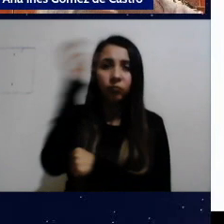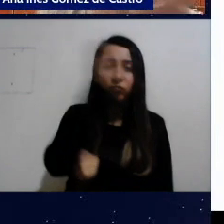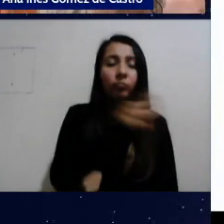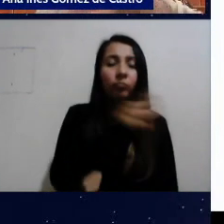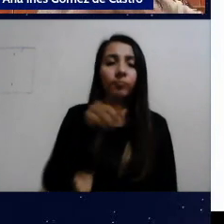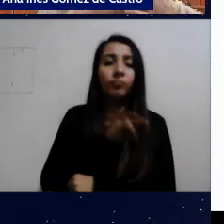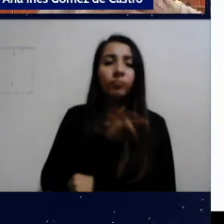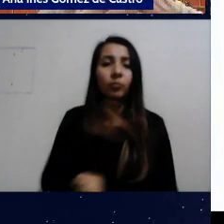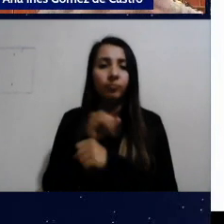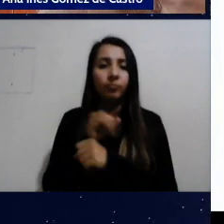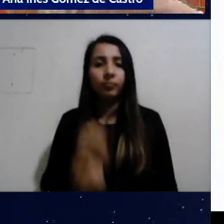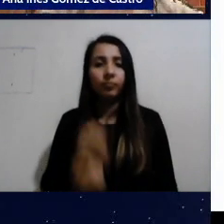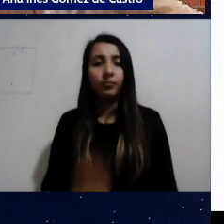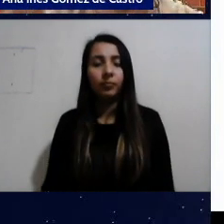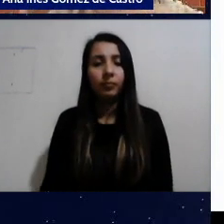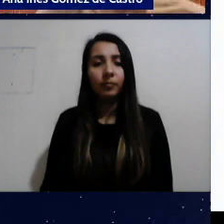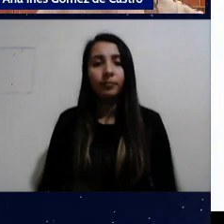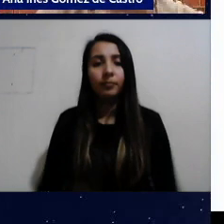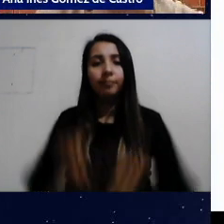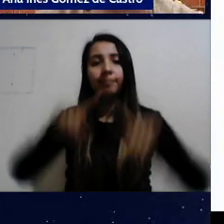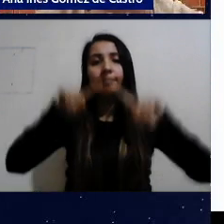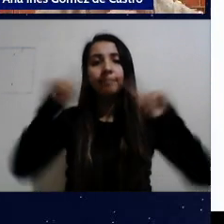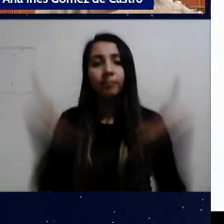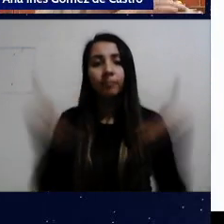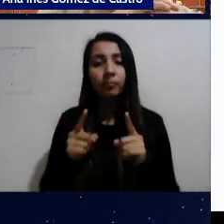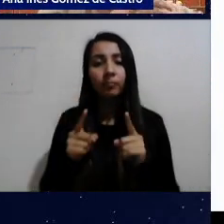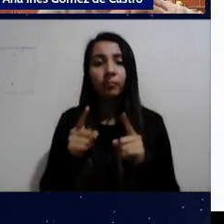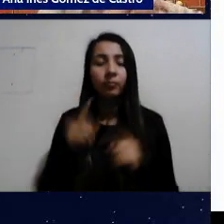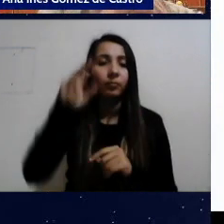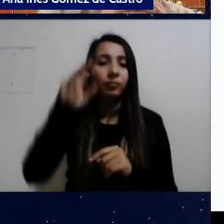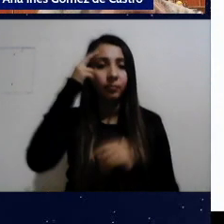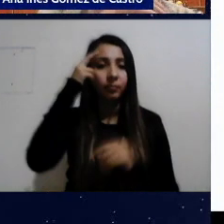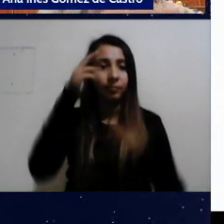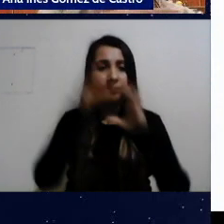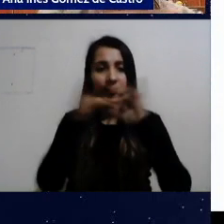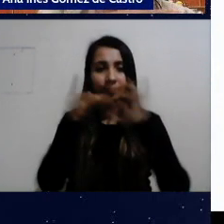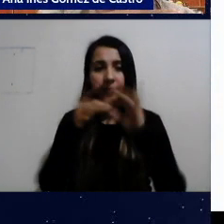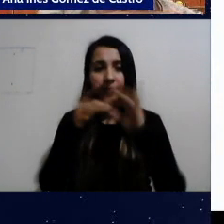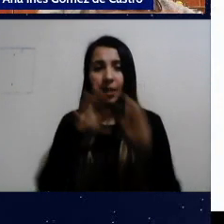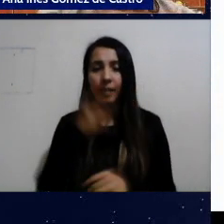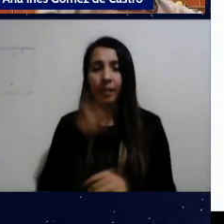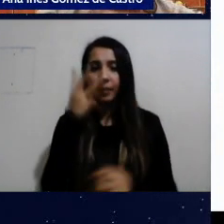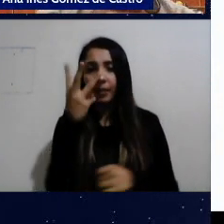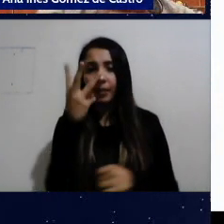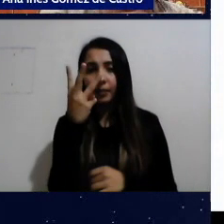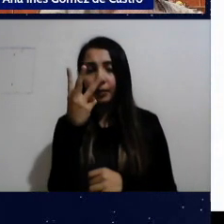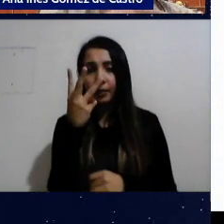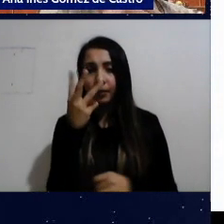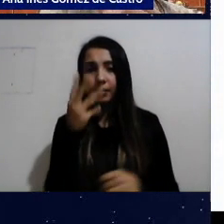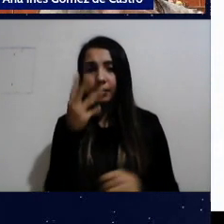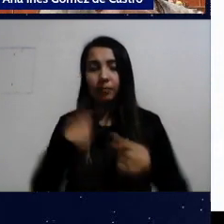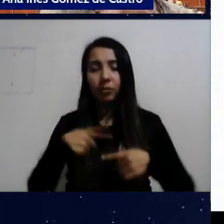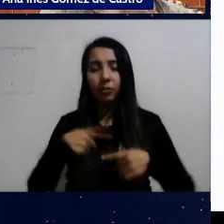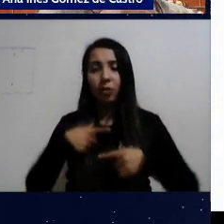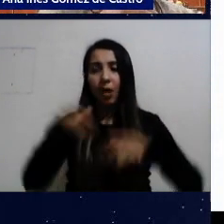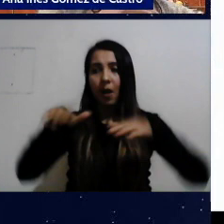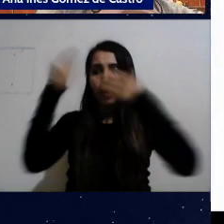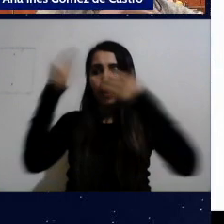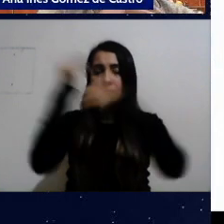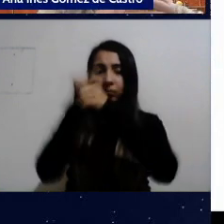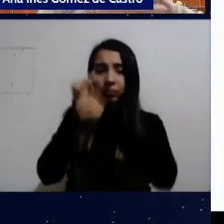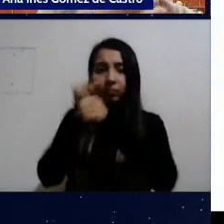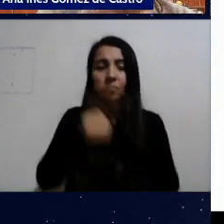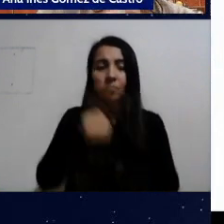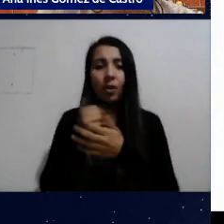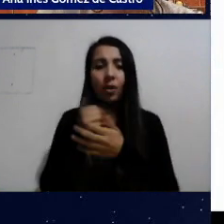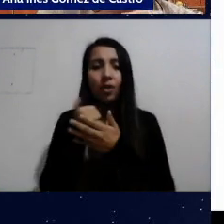en resumen, habíamos hablado de que había 3 puntos en los cuales los astrónomos podríamos ayudar en la investigación del origen de la vida. Y uno es